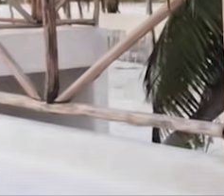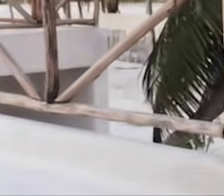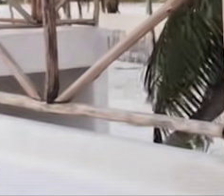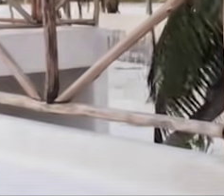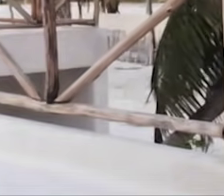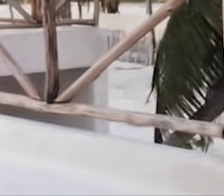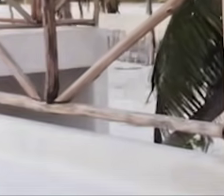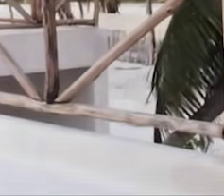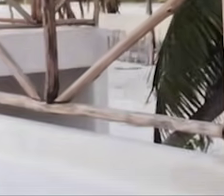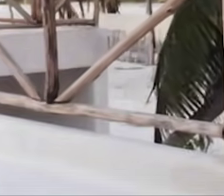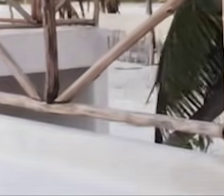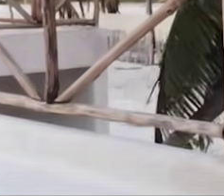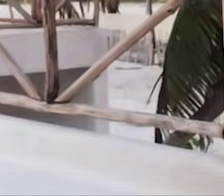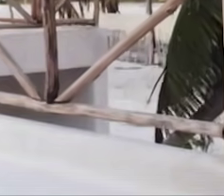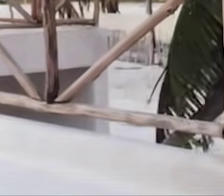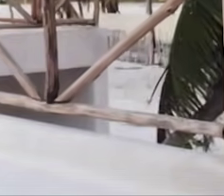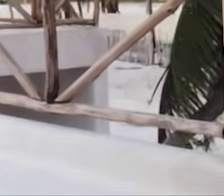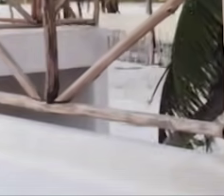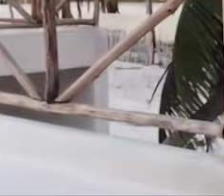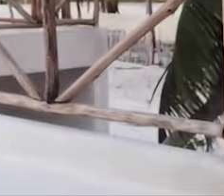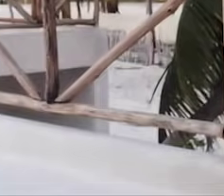Giramos.